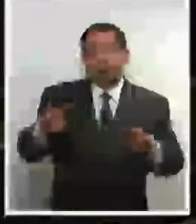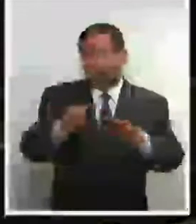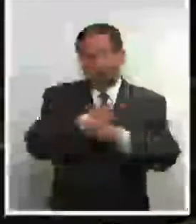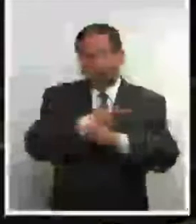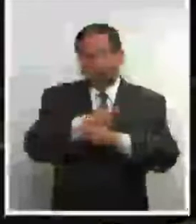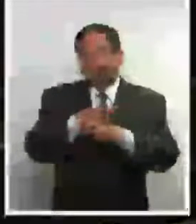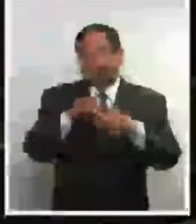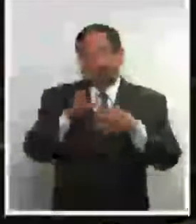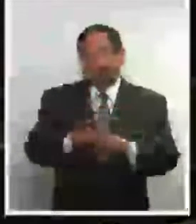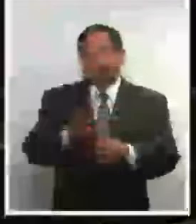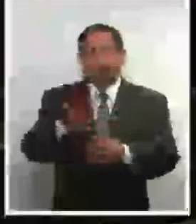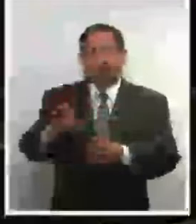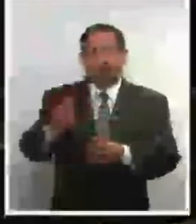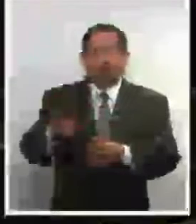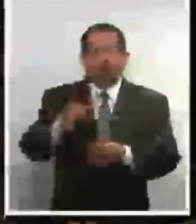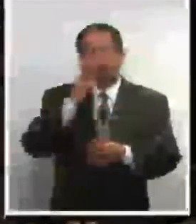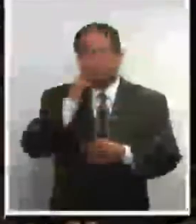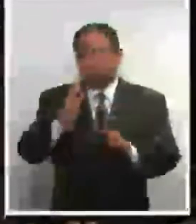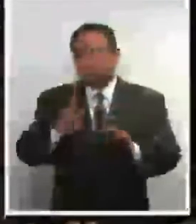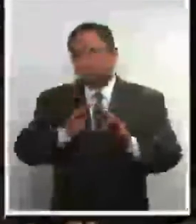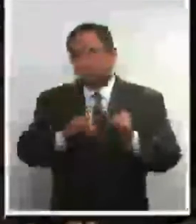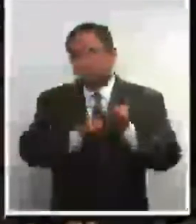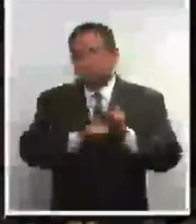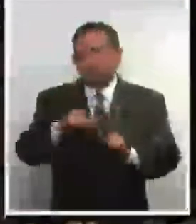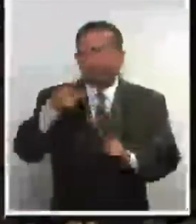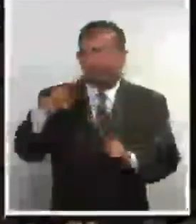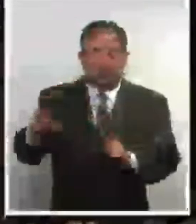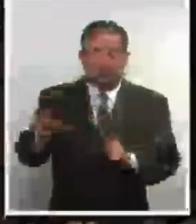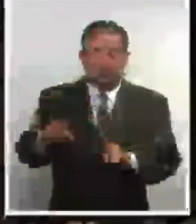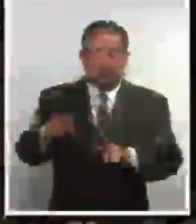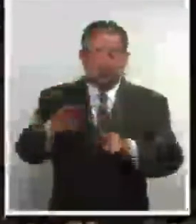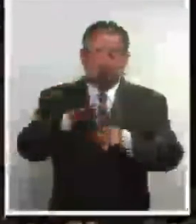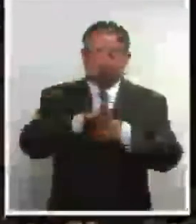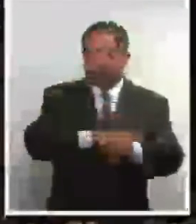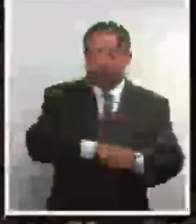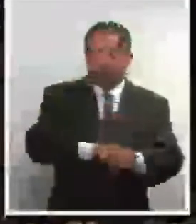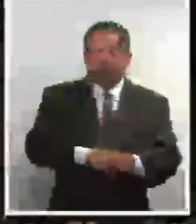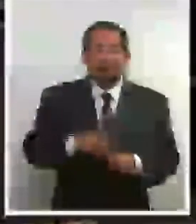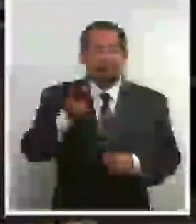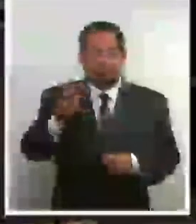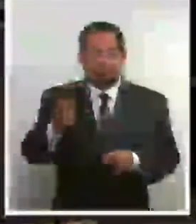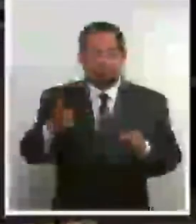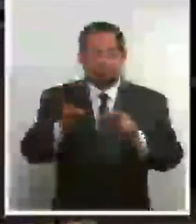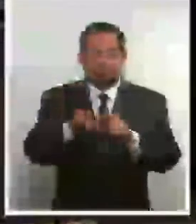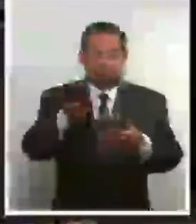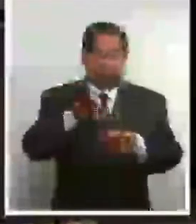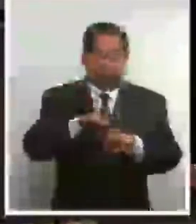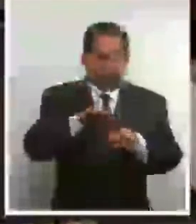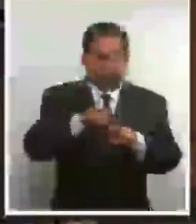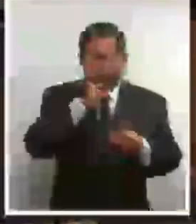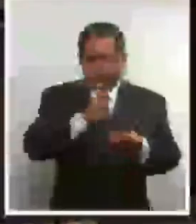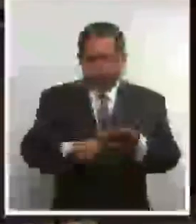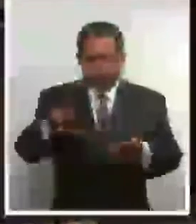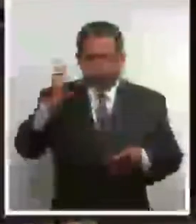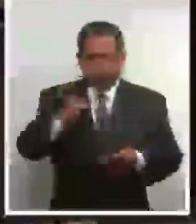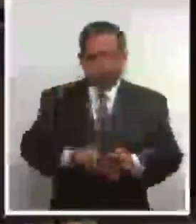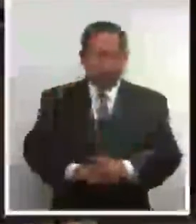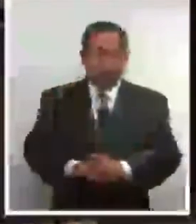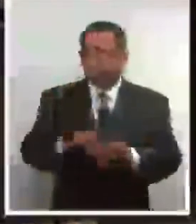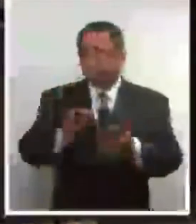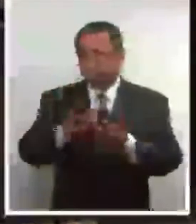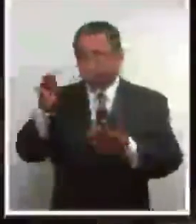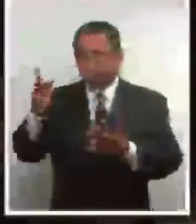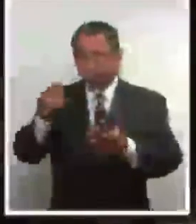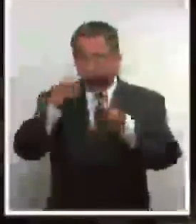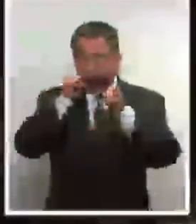enmarcadas en el esquema policíaco-militar de represión. Por lo anterior, mi voto será en contra. Muchas